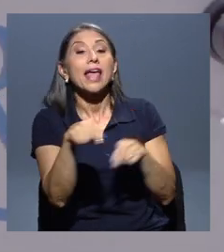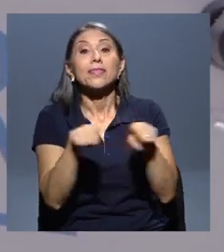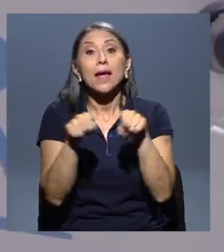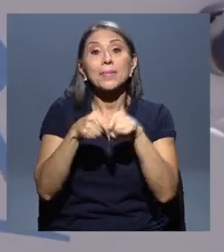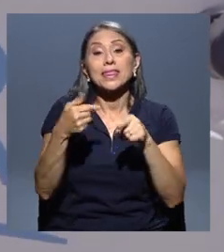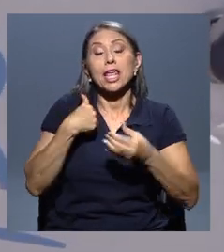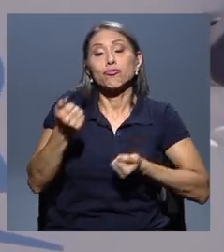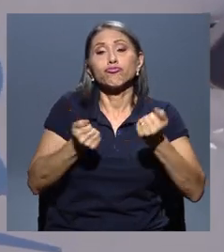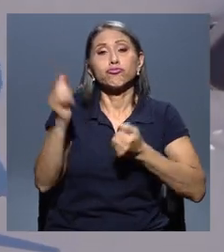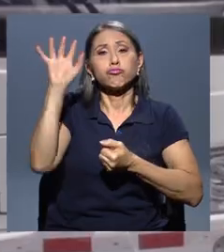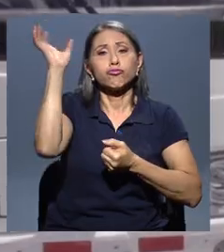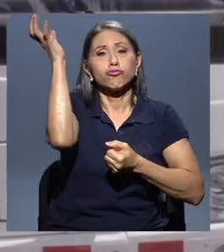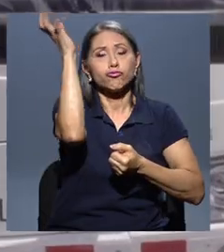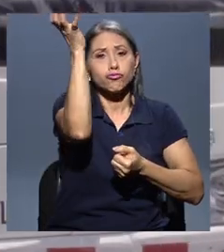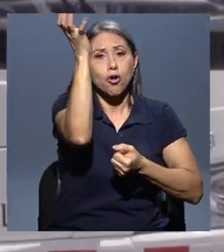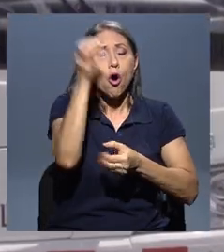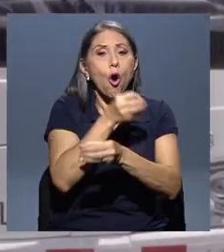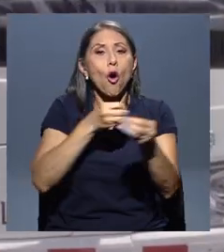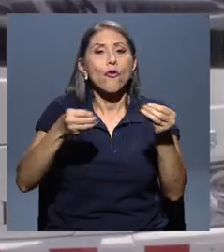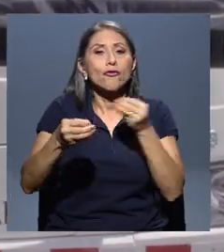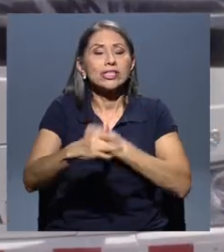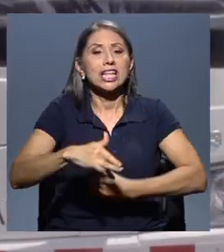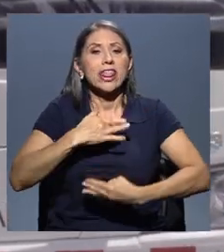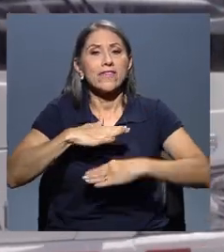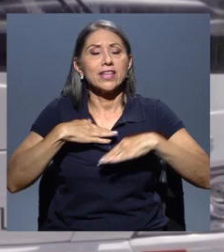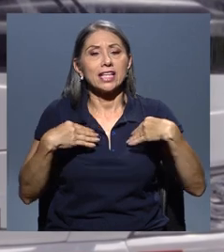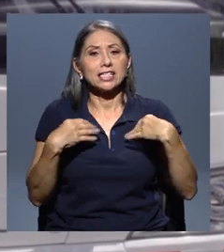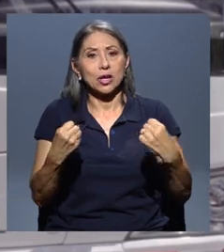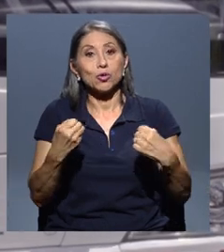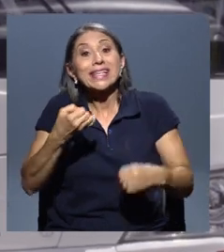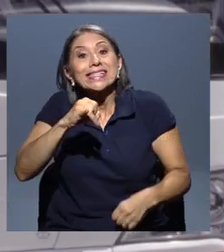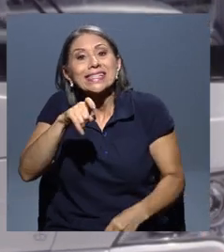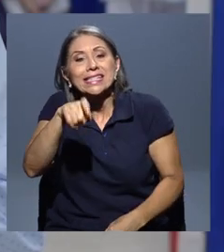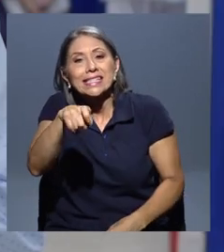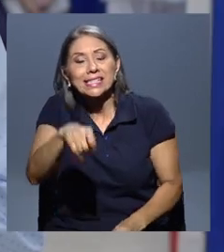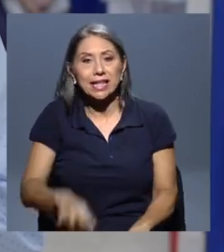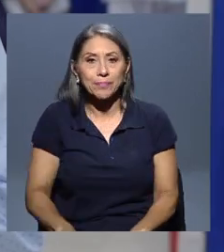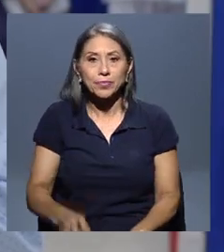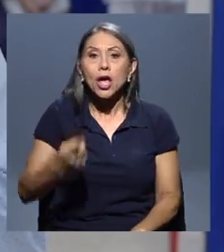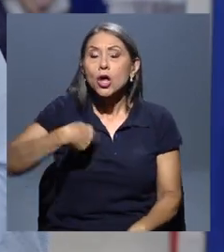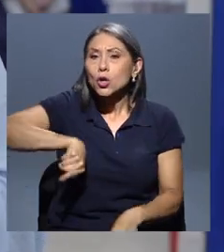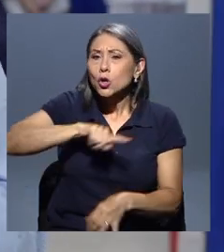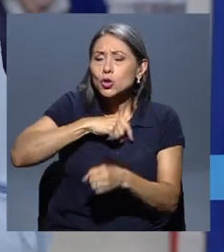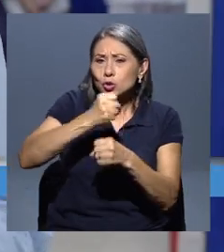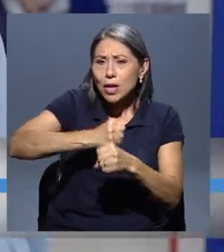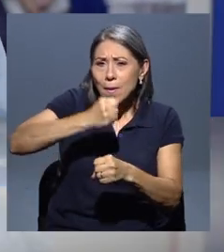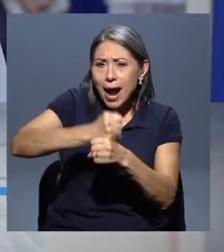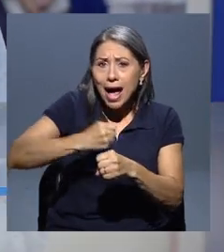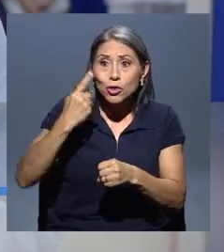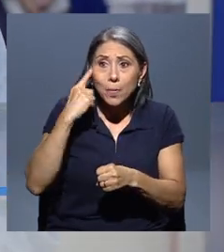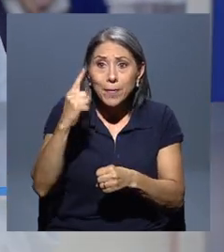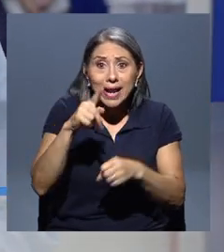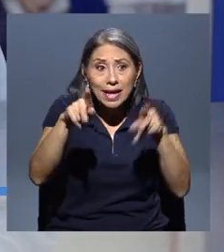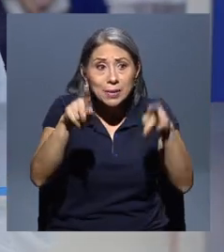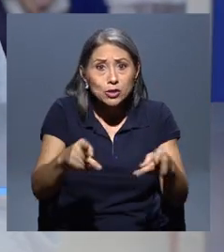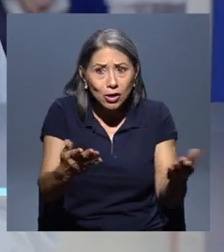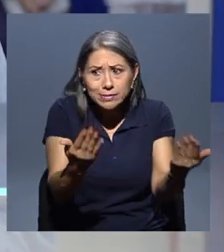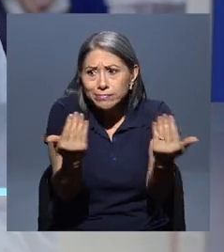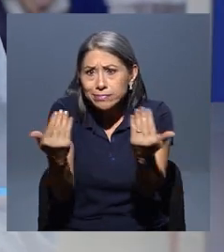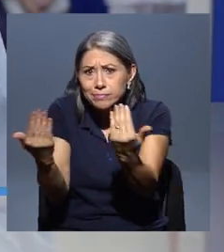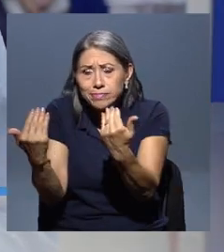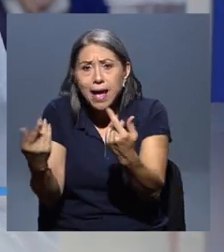la Oficina de Bienestar y Salud en caso de que se requieran. Estamos trabajando para digamos, facilitarle a las personas a que vengan